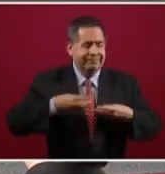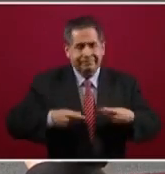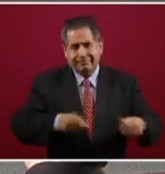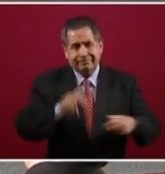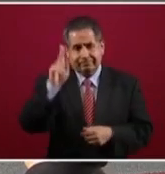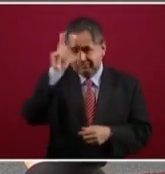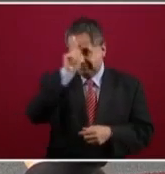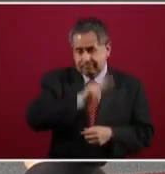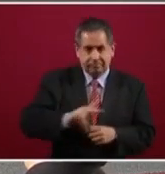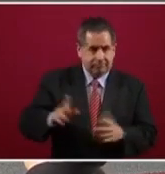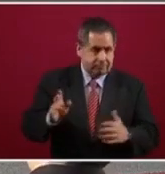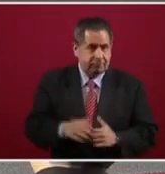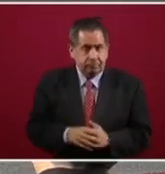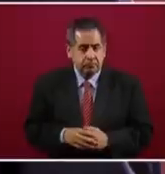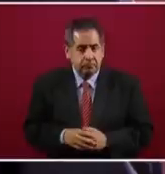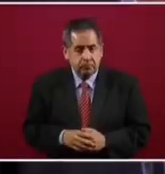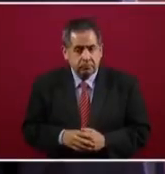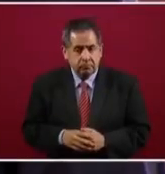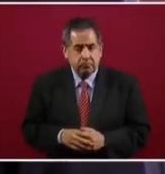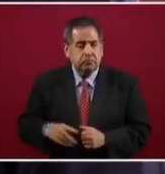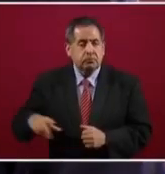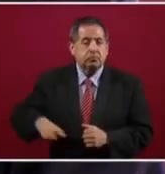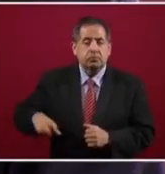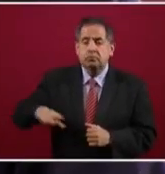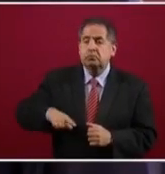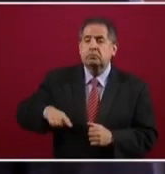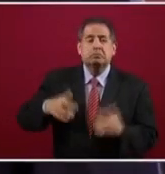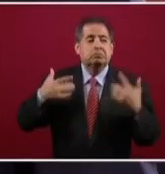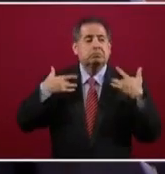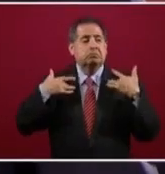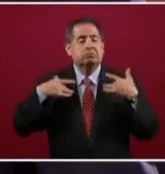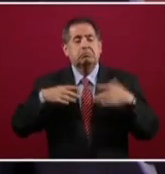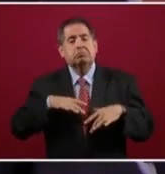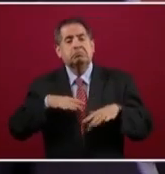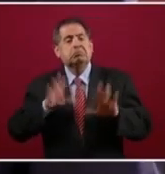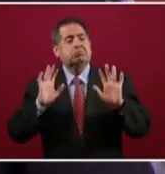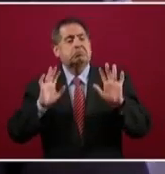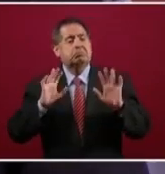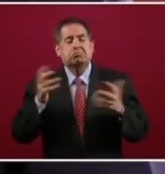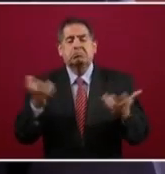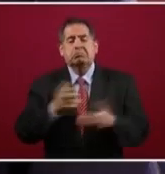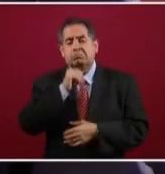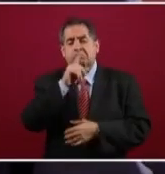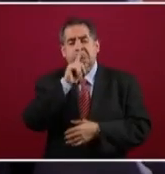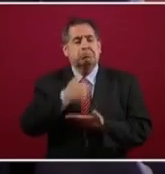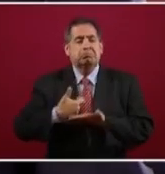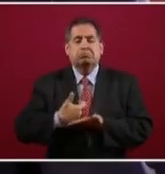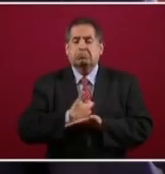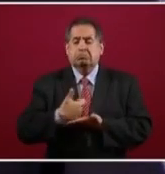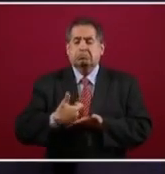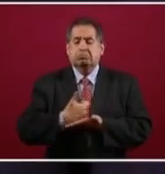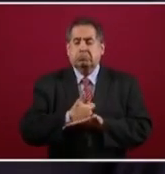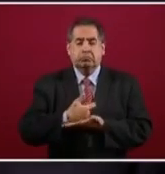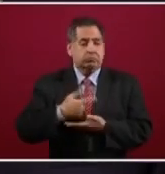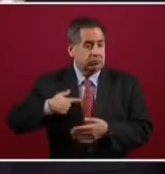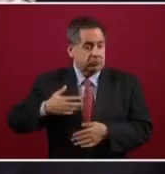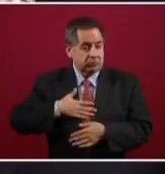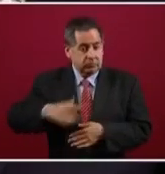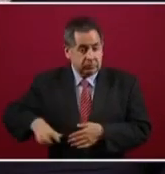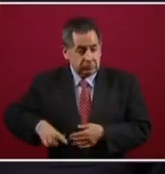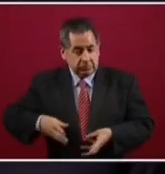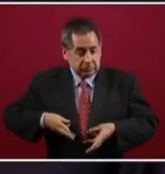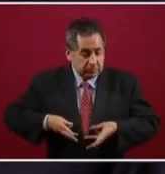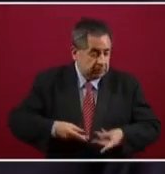Era un gobierno mantenido y bueno para nada. Le costaba mucho al